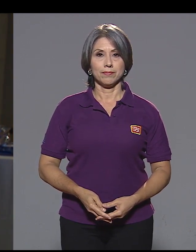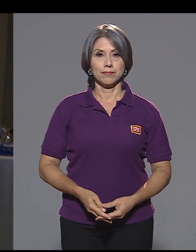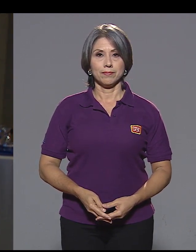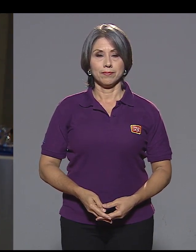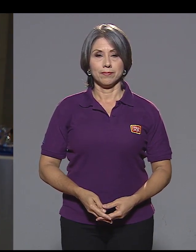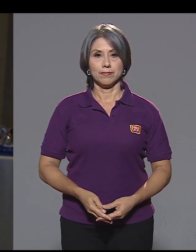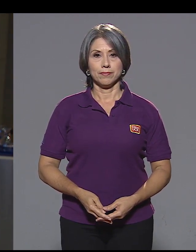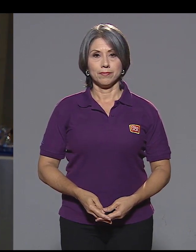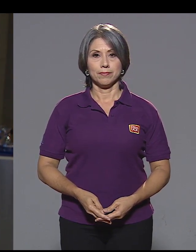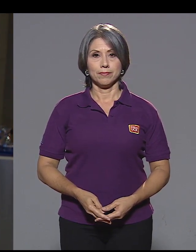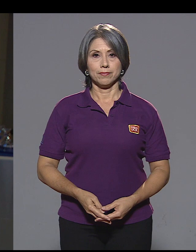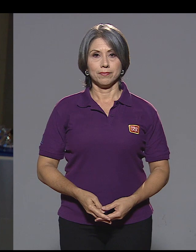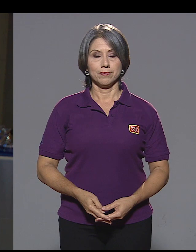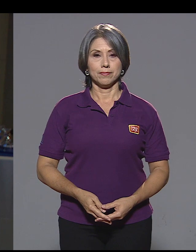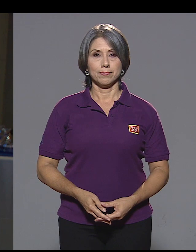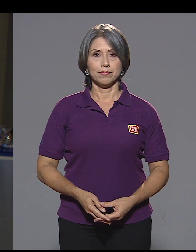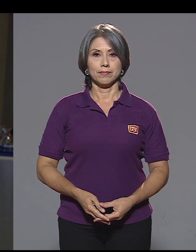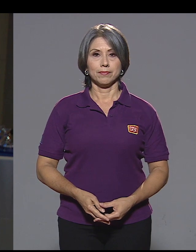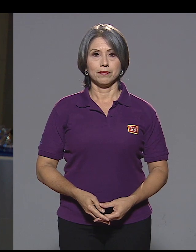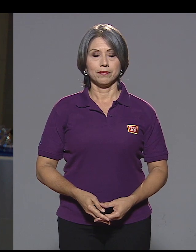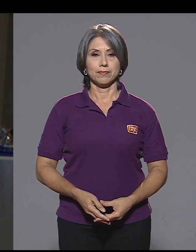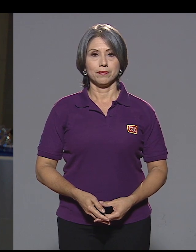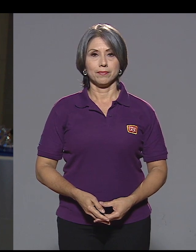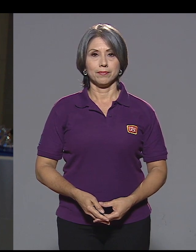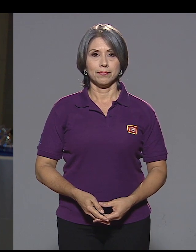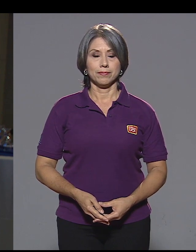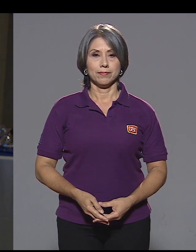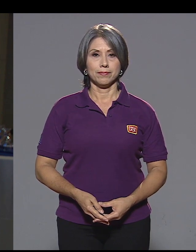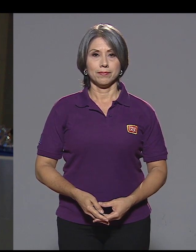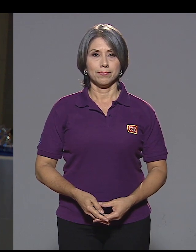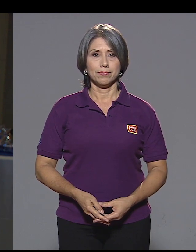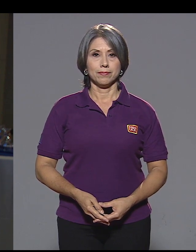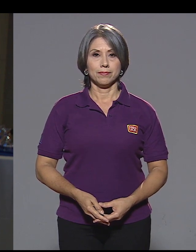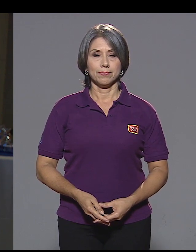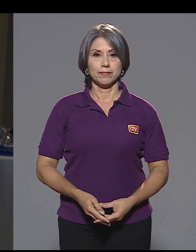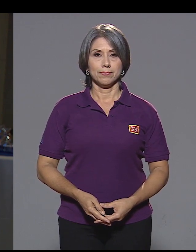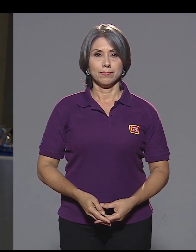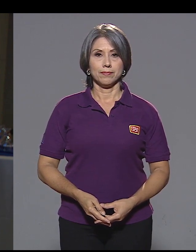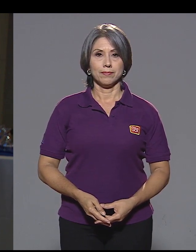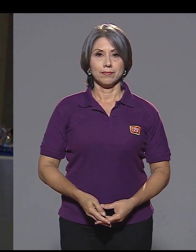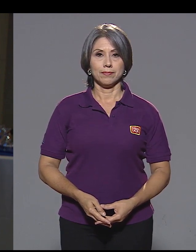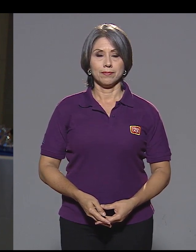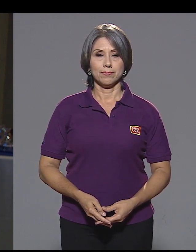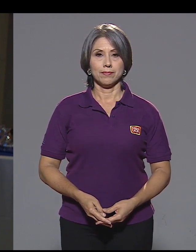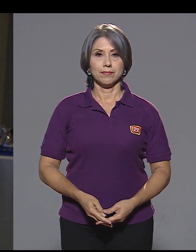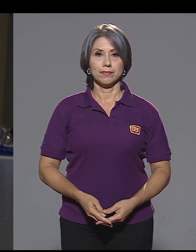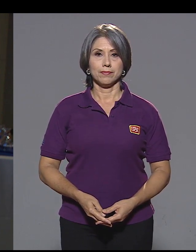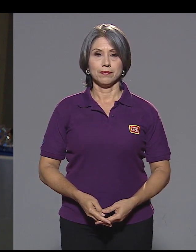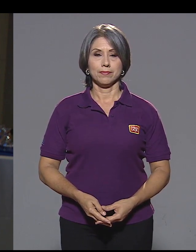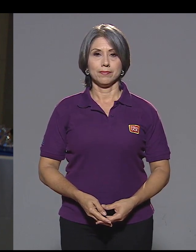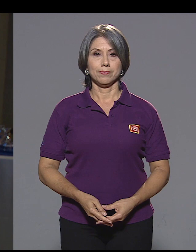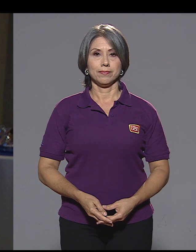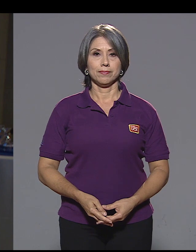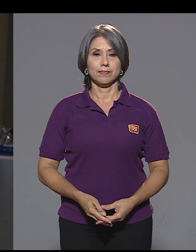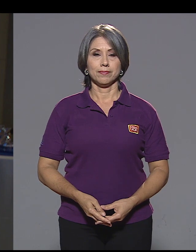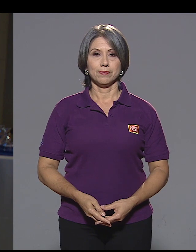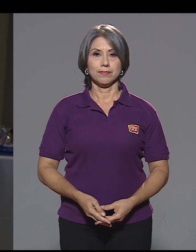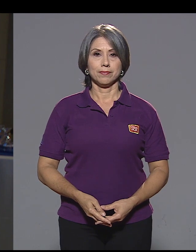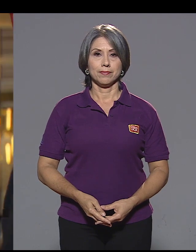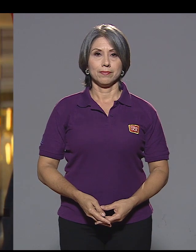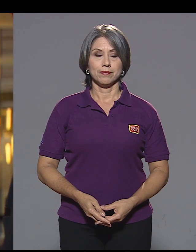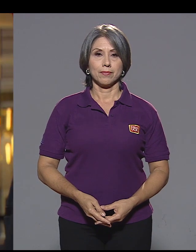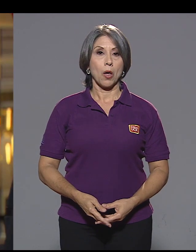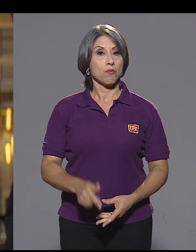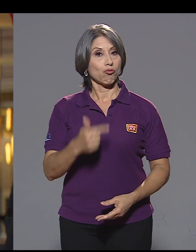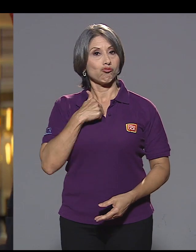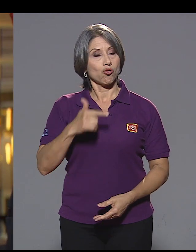otras personas con otras discapacidades, también oyentes. El que sean incluidas es muy importante para la cafetería.